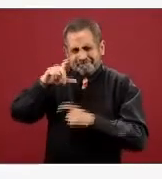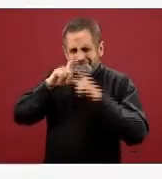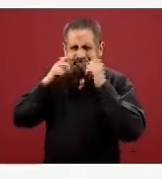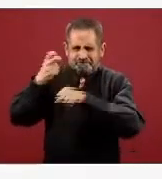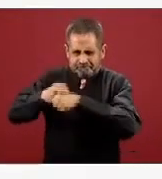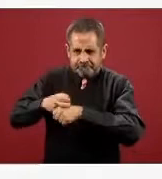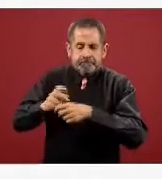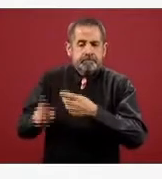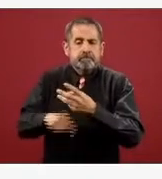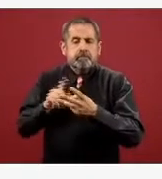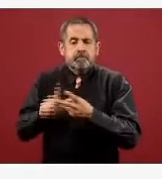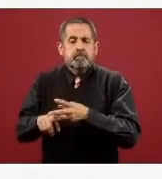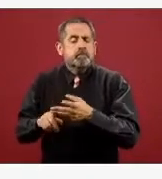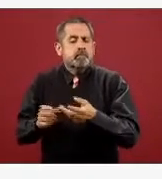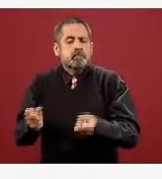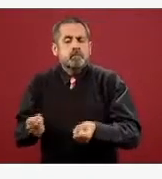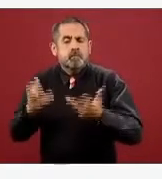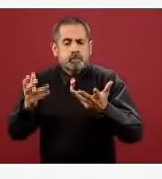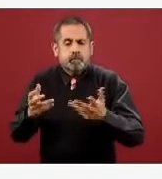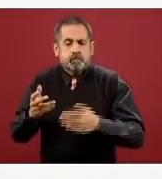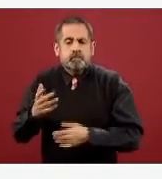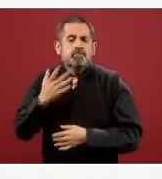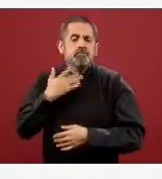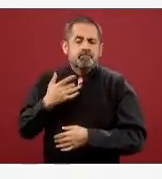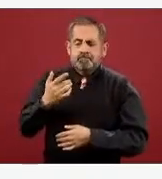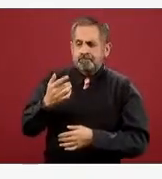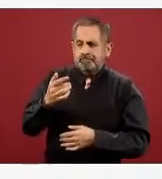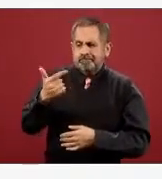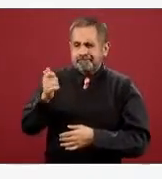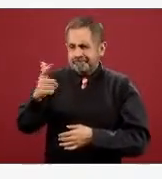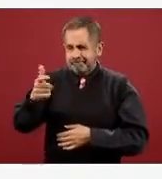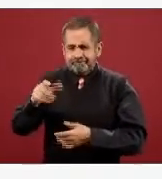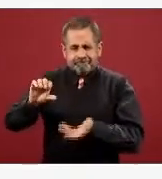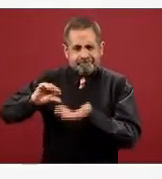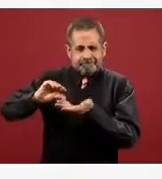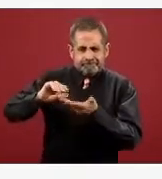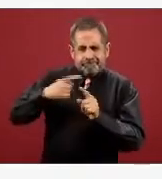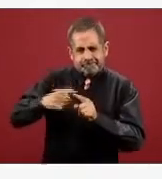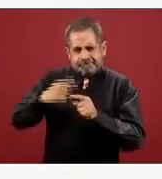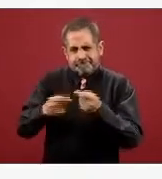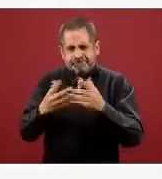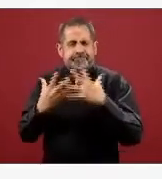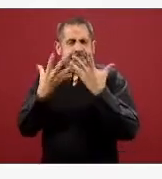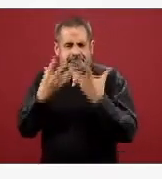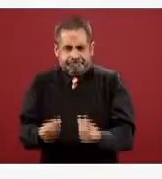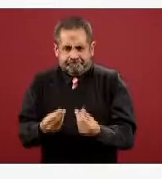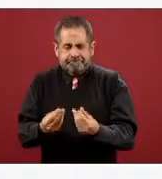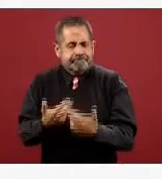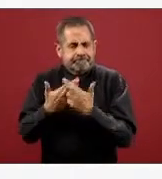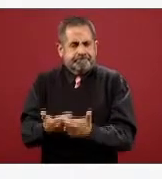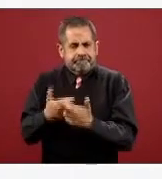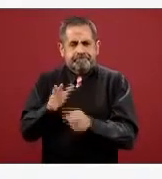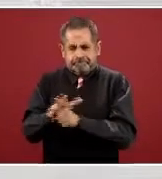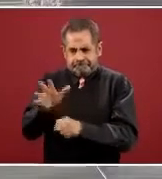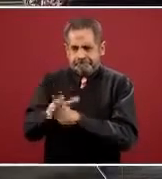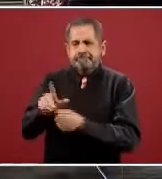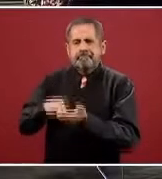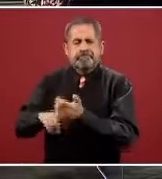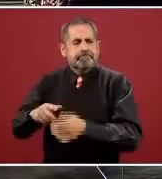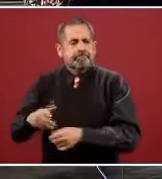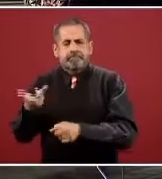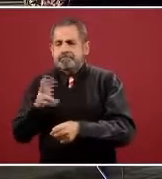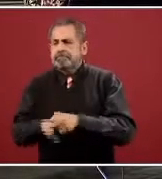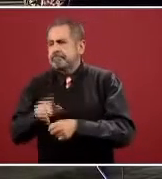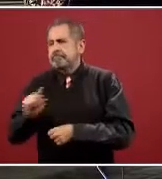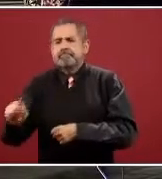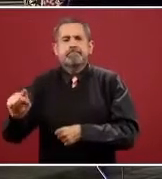eficiencia. Tenemos esta cantidad de alcohol gel y jabón líquido. Esto es un poco lo que estamos en las reservas que tienen ahorita los hospitales, más